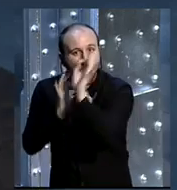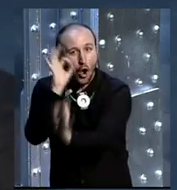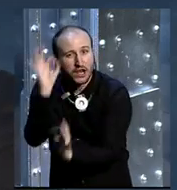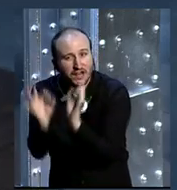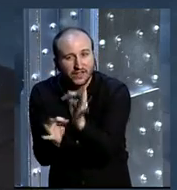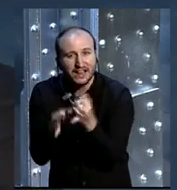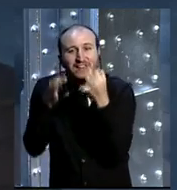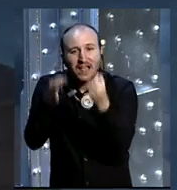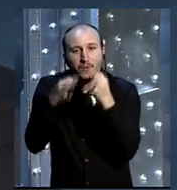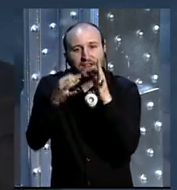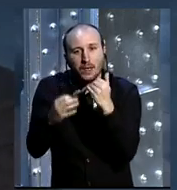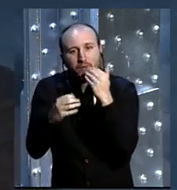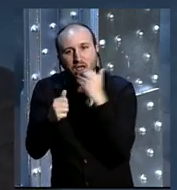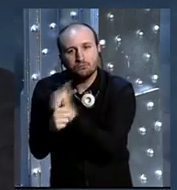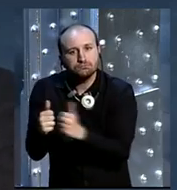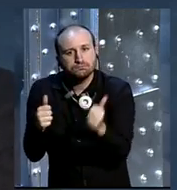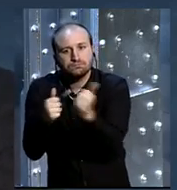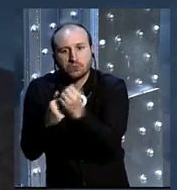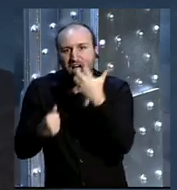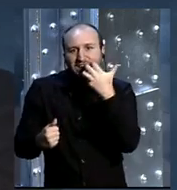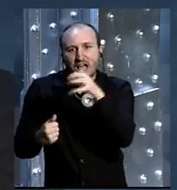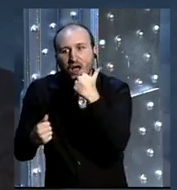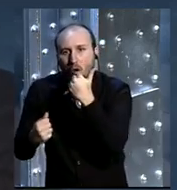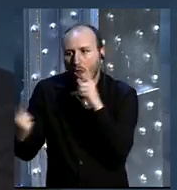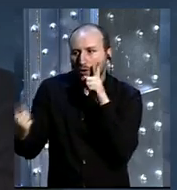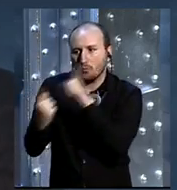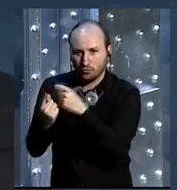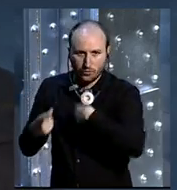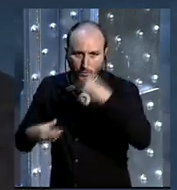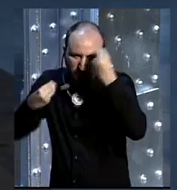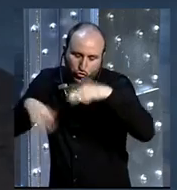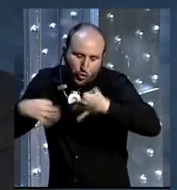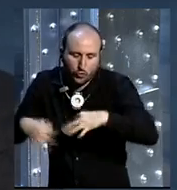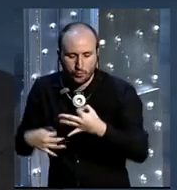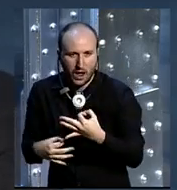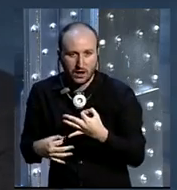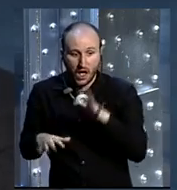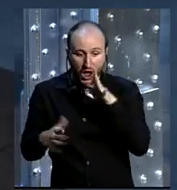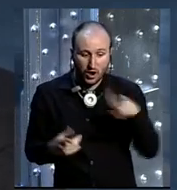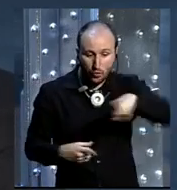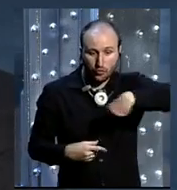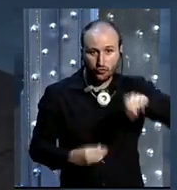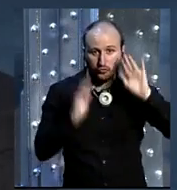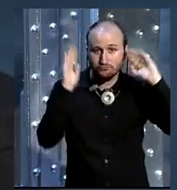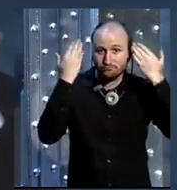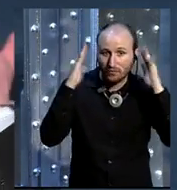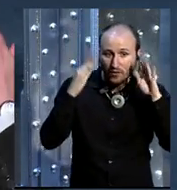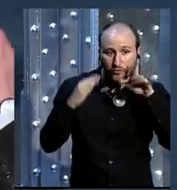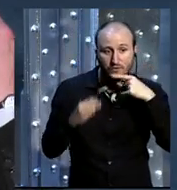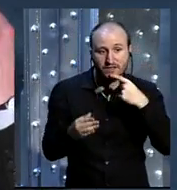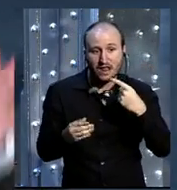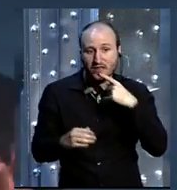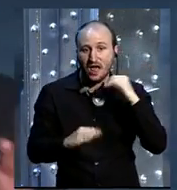responder ante alguien y que puedan presentar sus quejas ante alguna institución. En nuestro caso, respondemos ante la jurisdicción